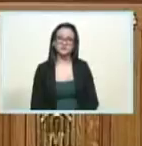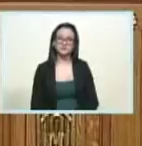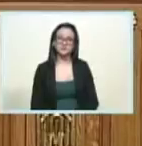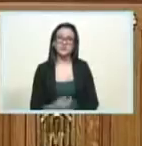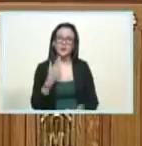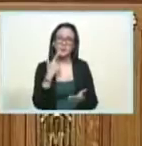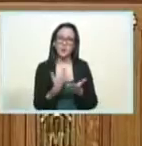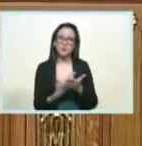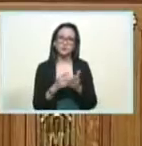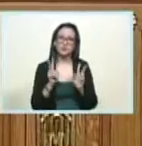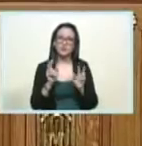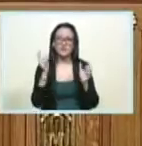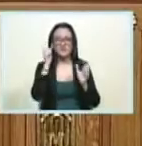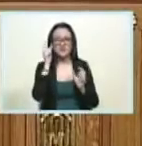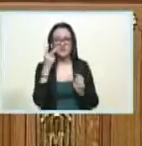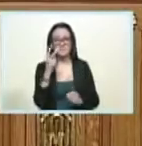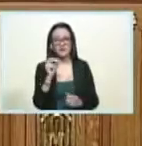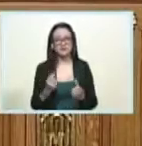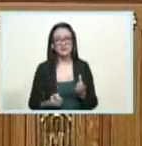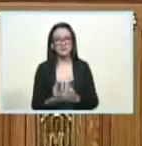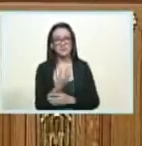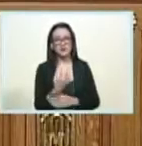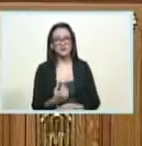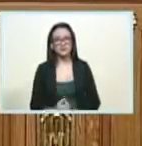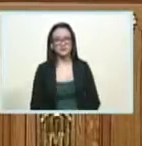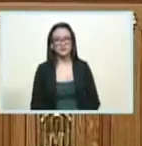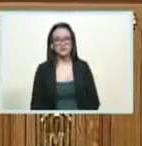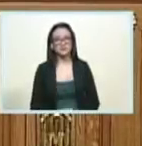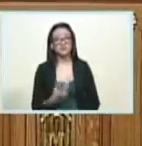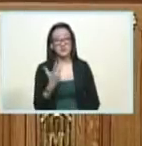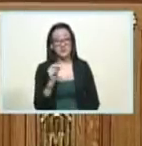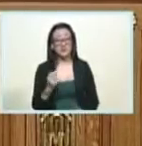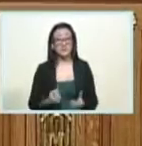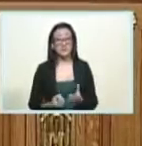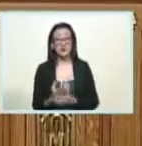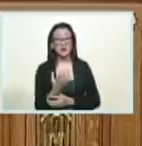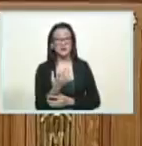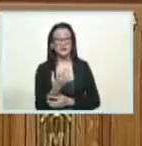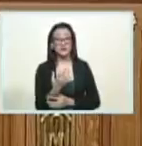se propuso una nueva fecha, 20 de mayo. Y el 20 de mayo,